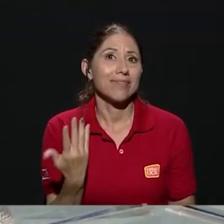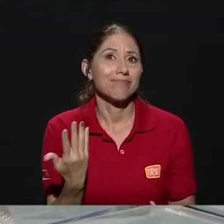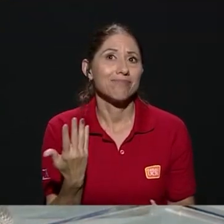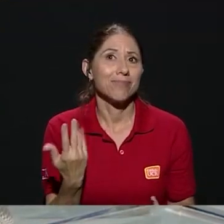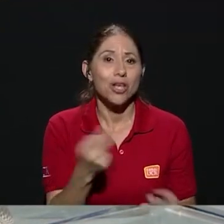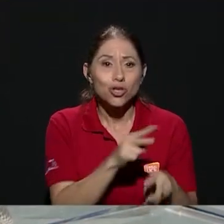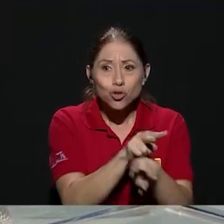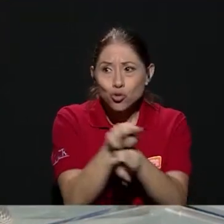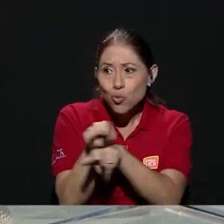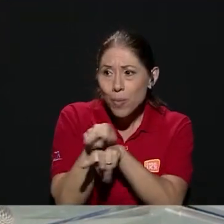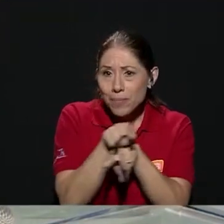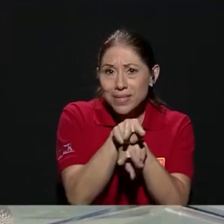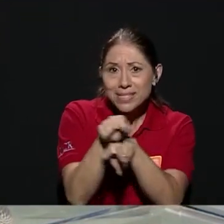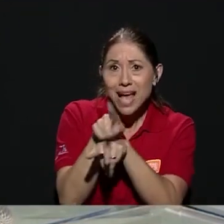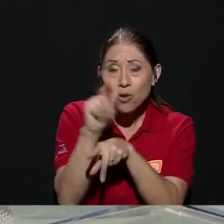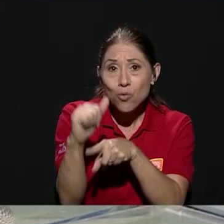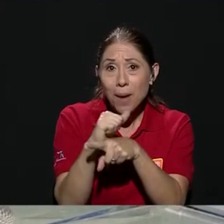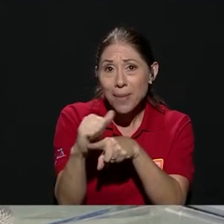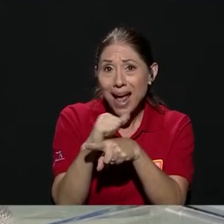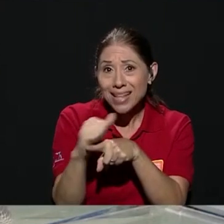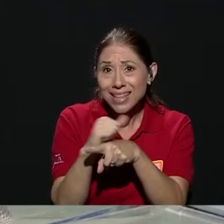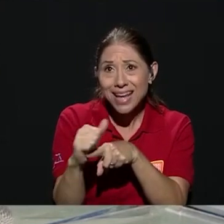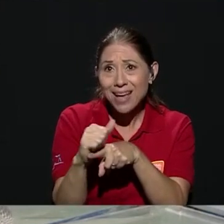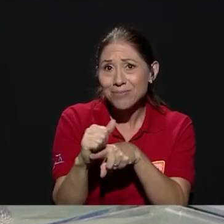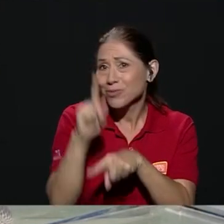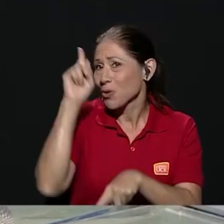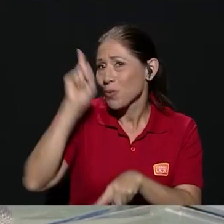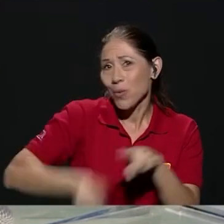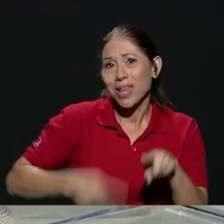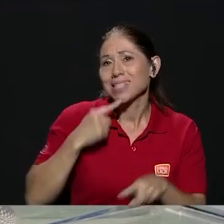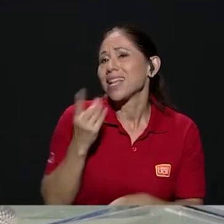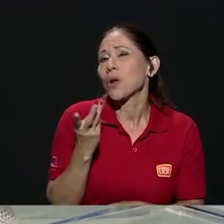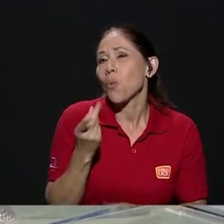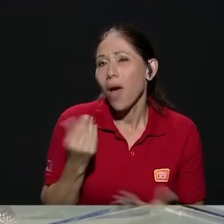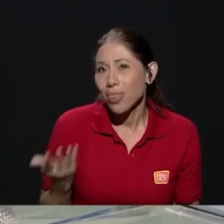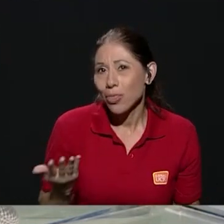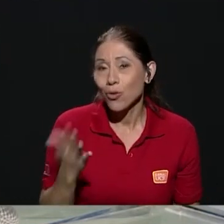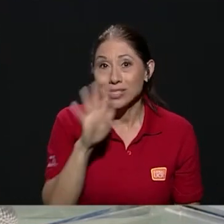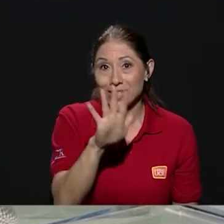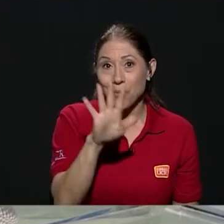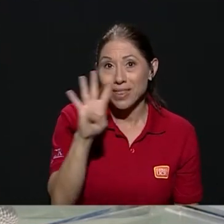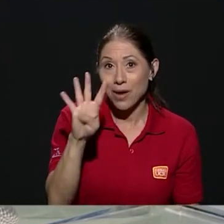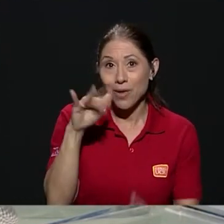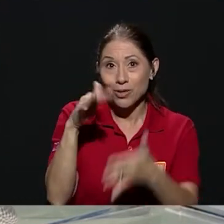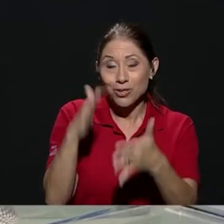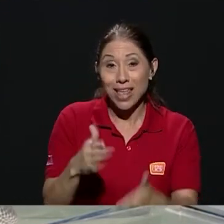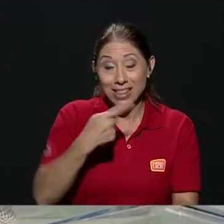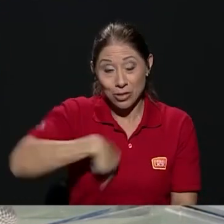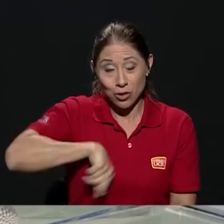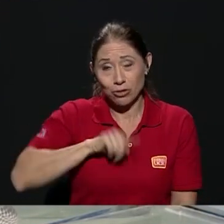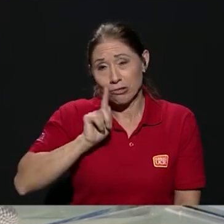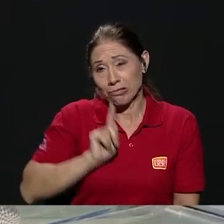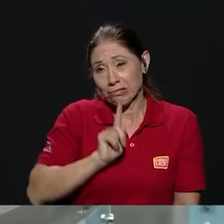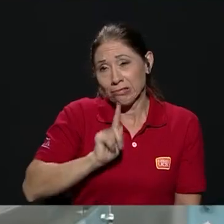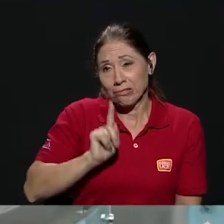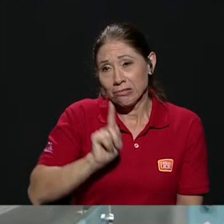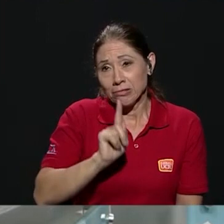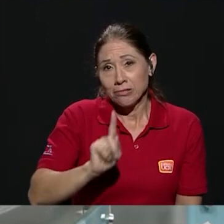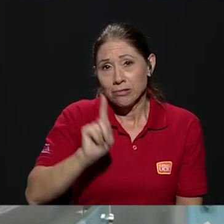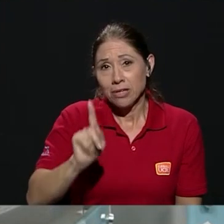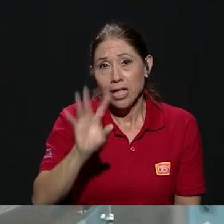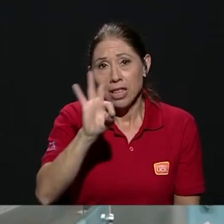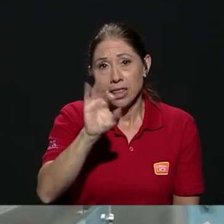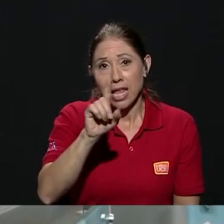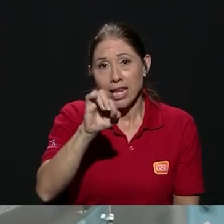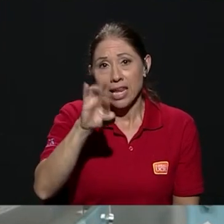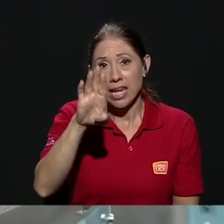yo decirle cuánto cuesta supervisar una práctica de 54 estudiantes, donde subimos, por ejemplo, a Alto Telire,